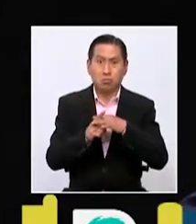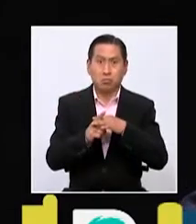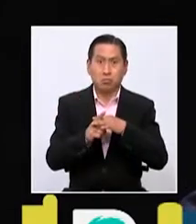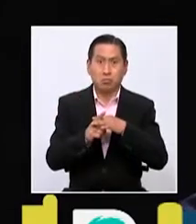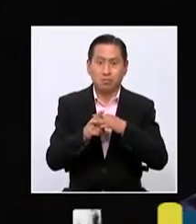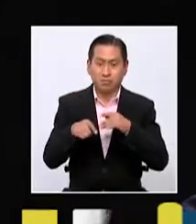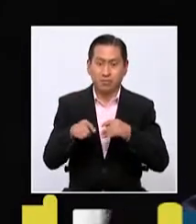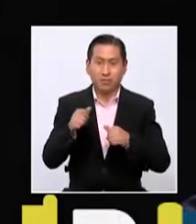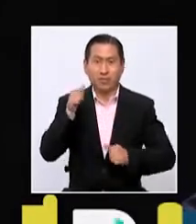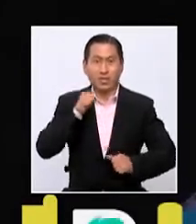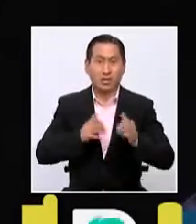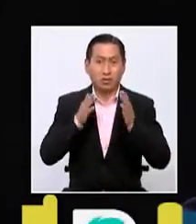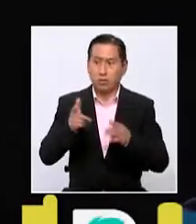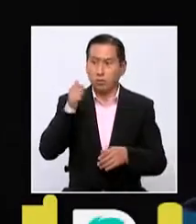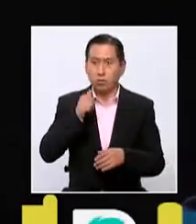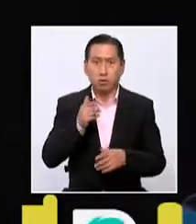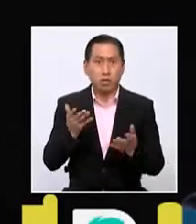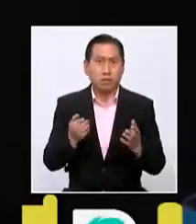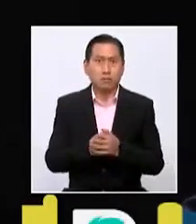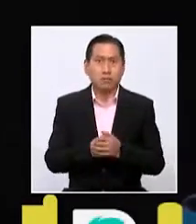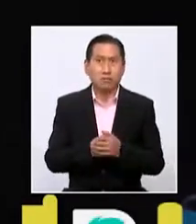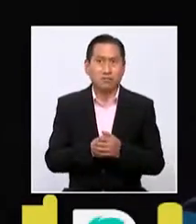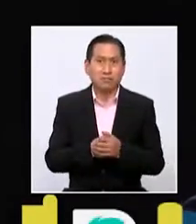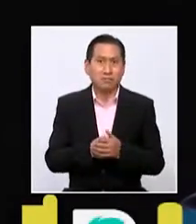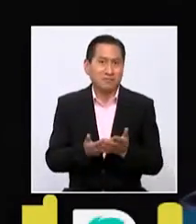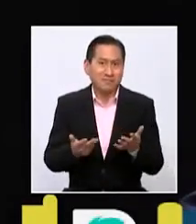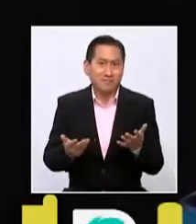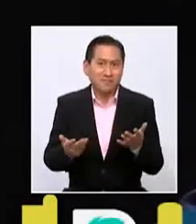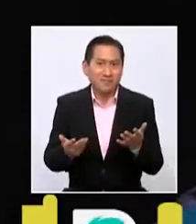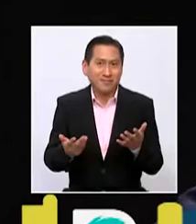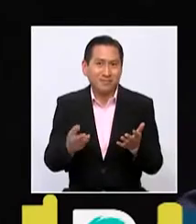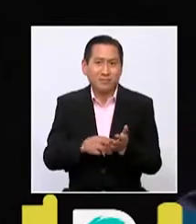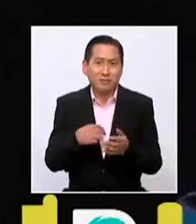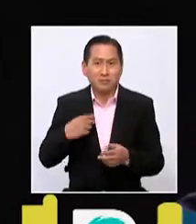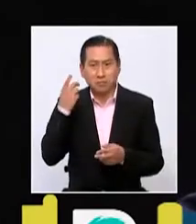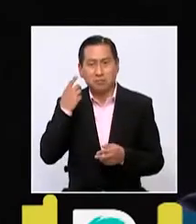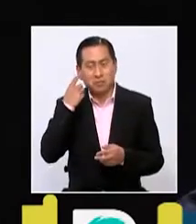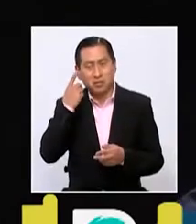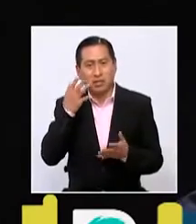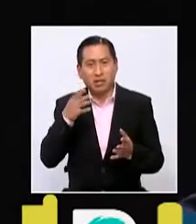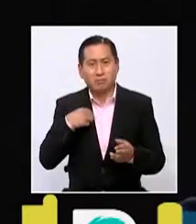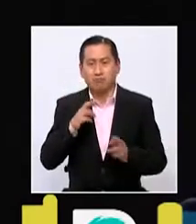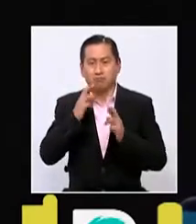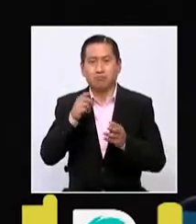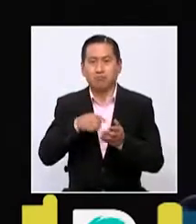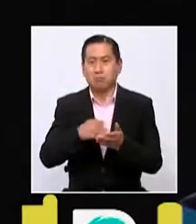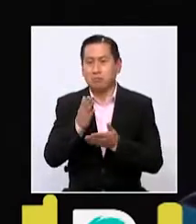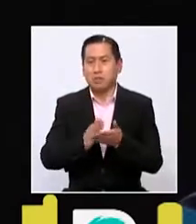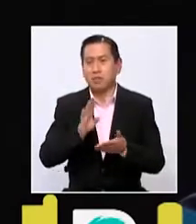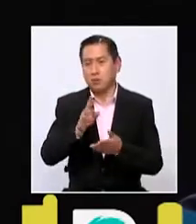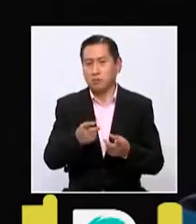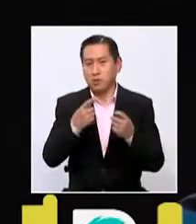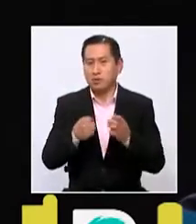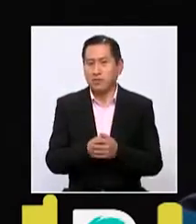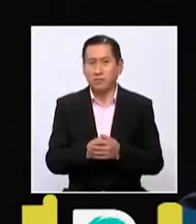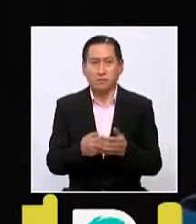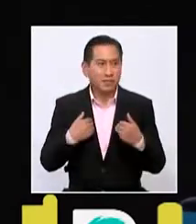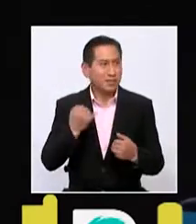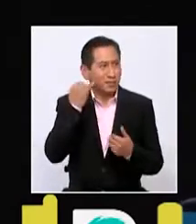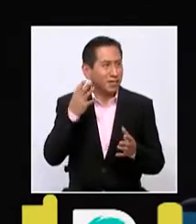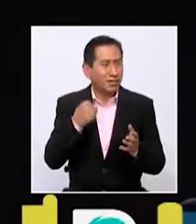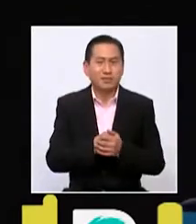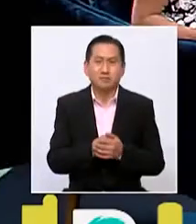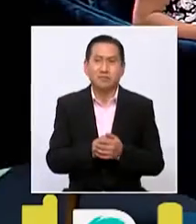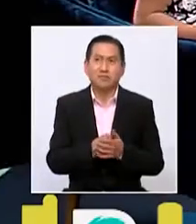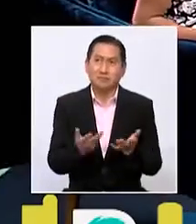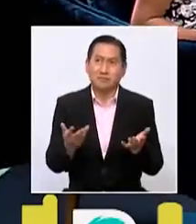de la serie que estoy realizando es una mujer. Con eso creo que te puedo ya responder parte de tu pregunta. Tenemos una idea. Y tengas